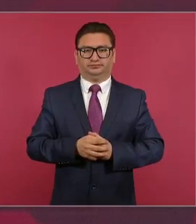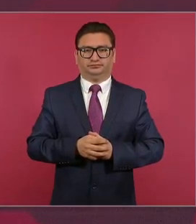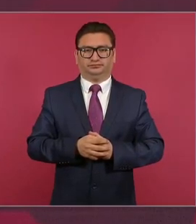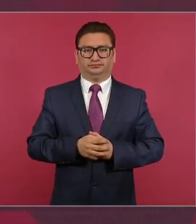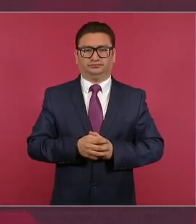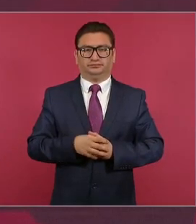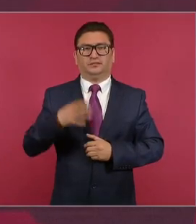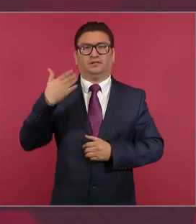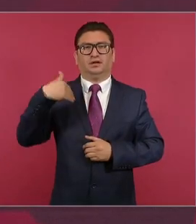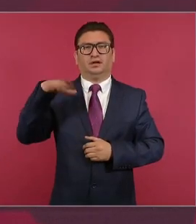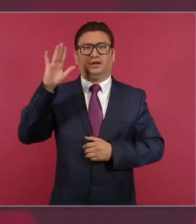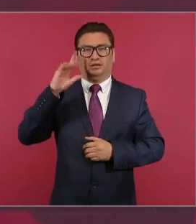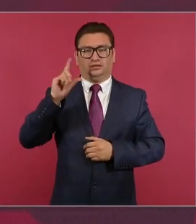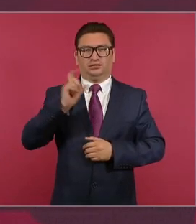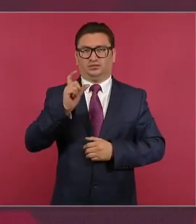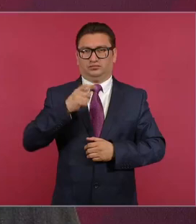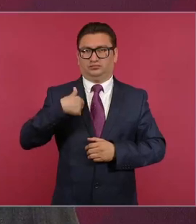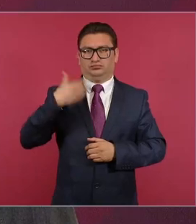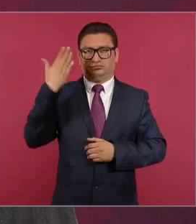cuando era candidato.